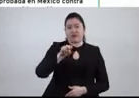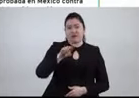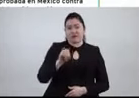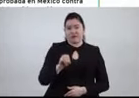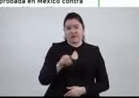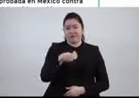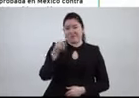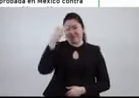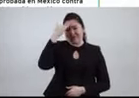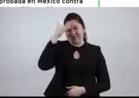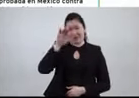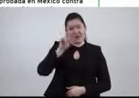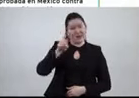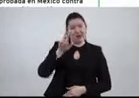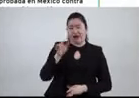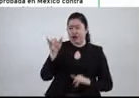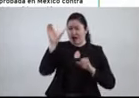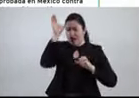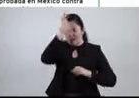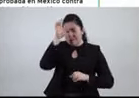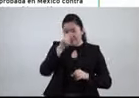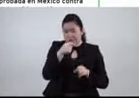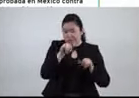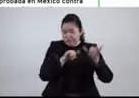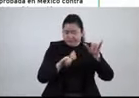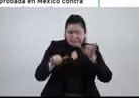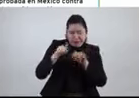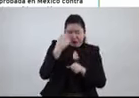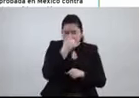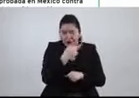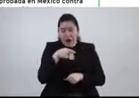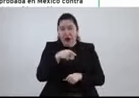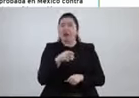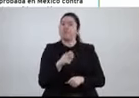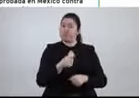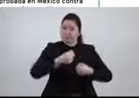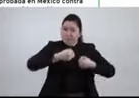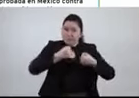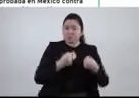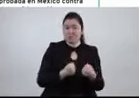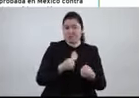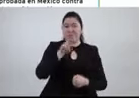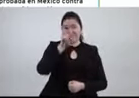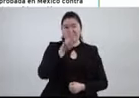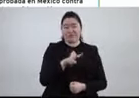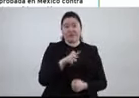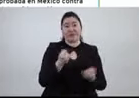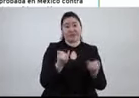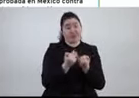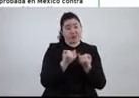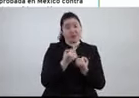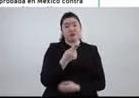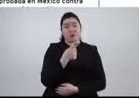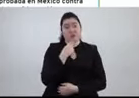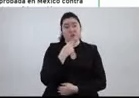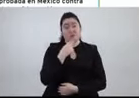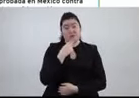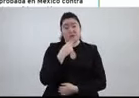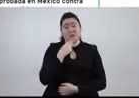la evidencia científica de ser una vacuna segura y de ser una vacuna eficiente. Toda